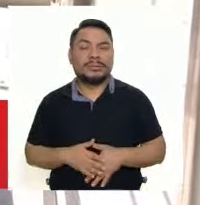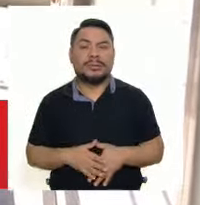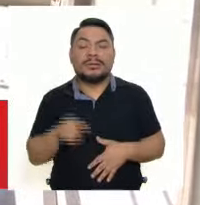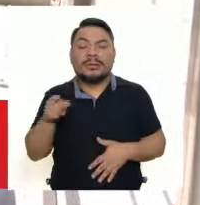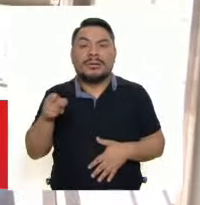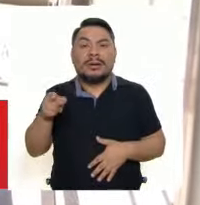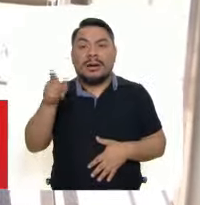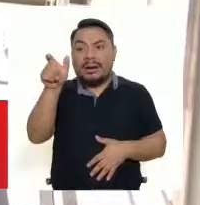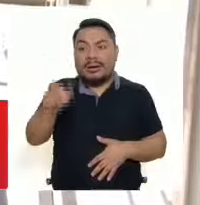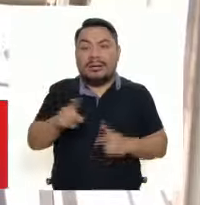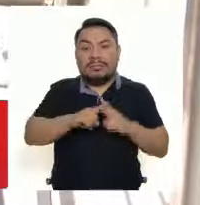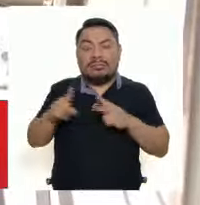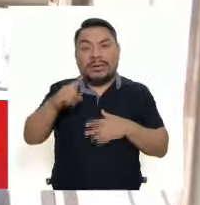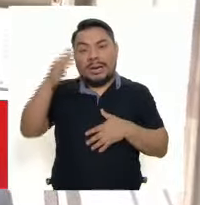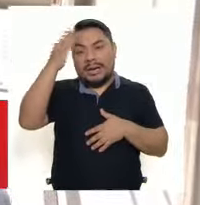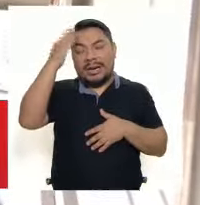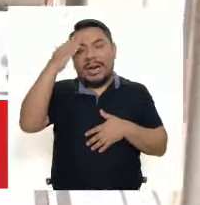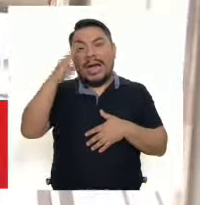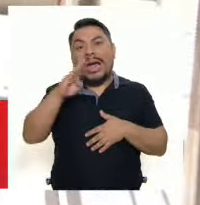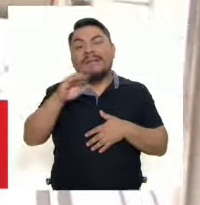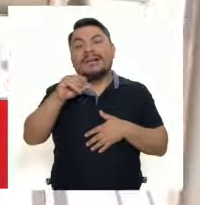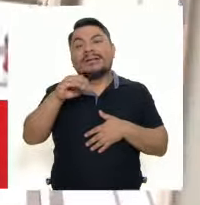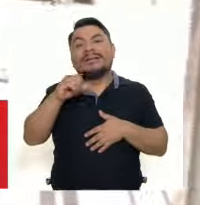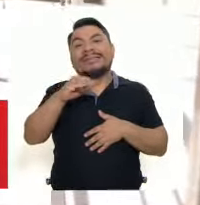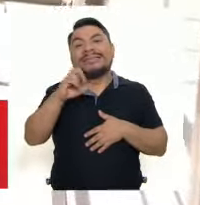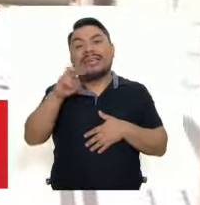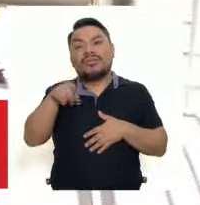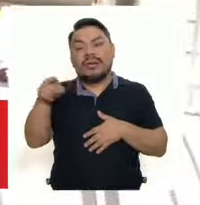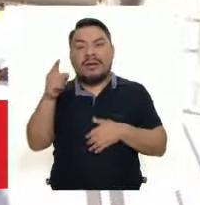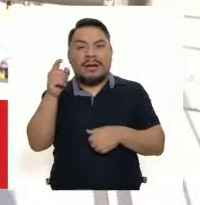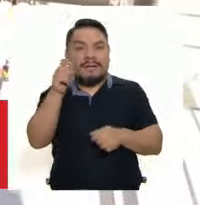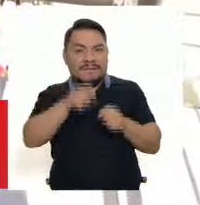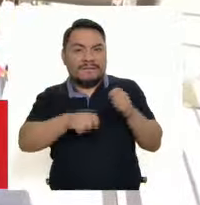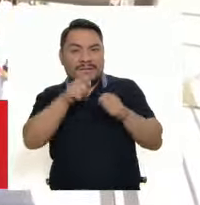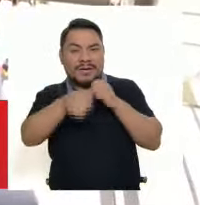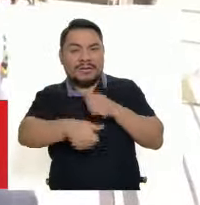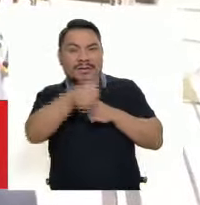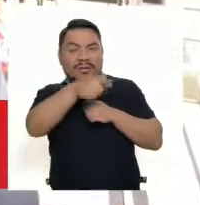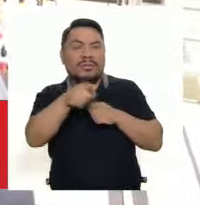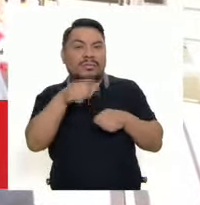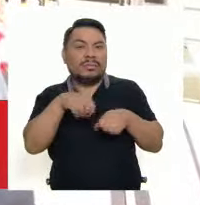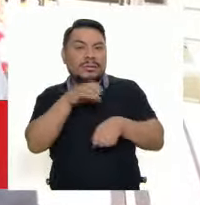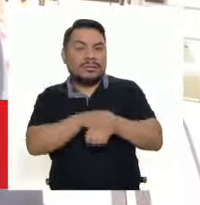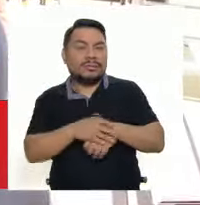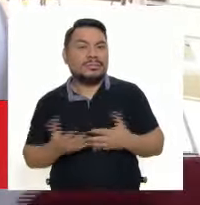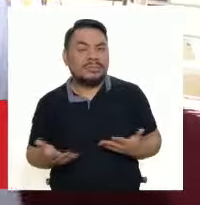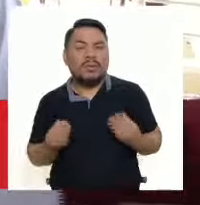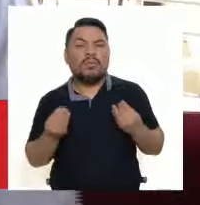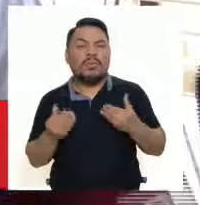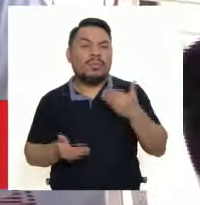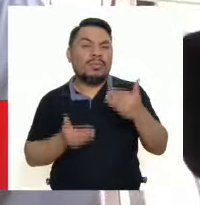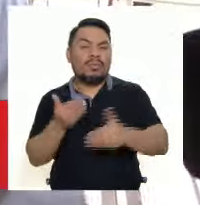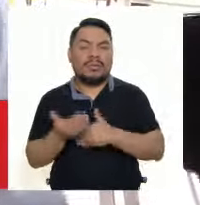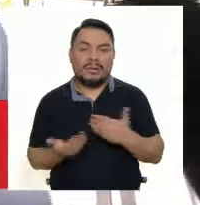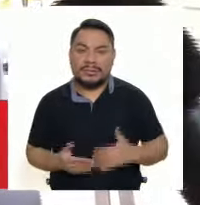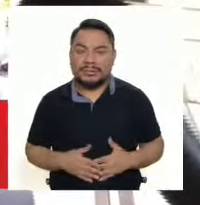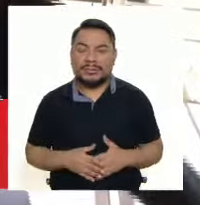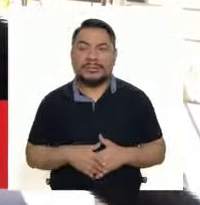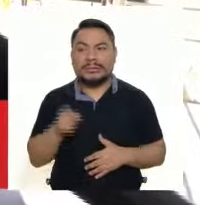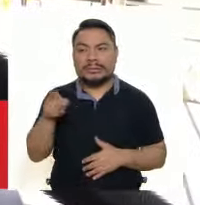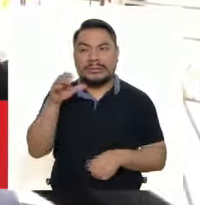el prófugo Vladimir Cerrón habría estado amenazando a altos mandos de la DINI en torno a su captura. ¿Cómo va ese proceso también de